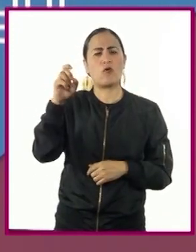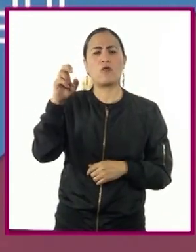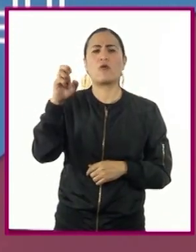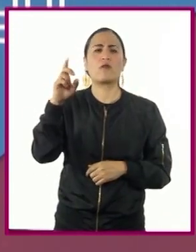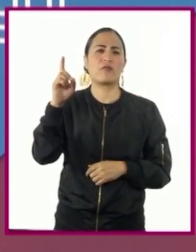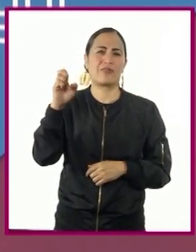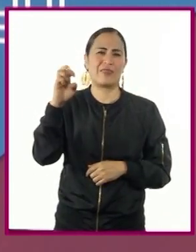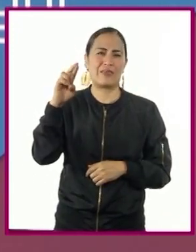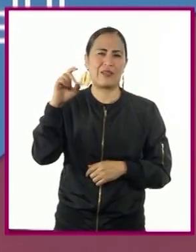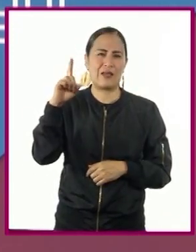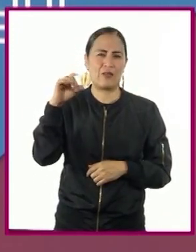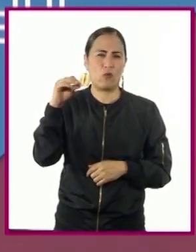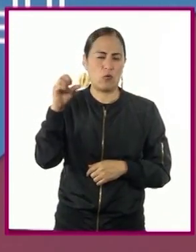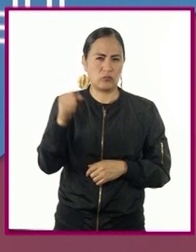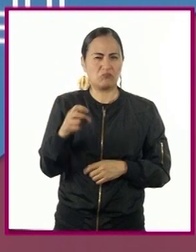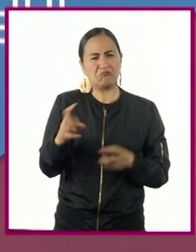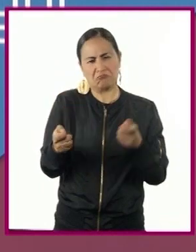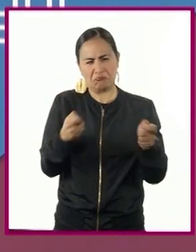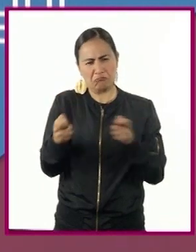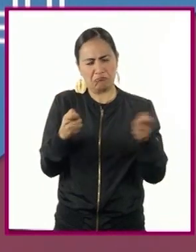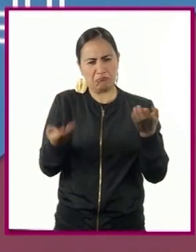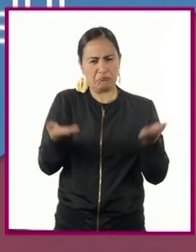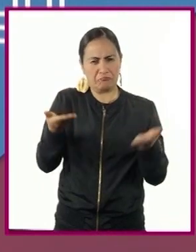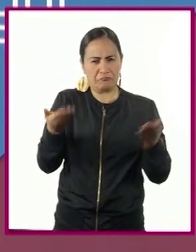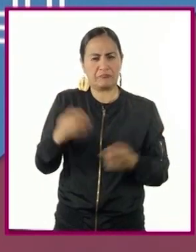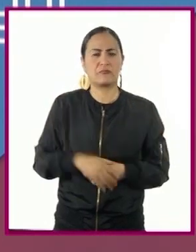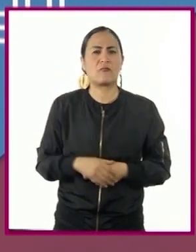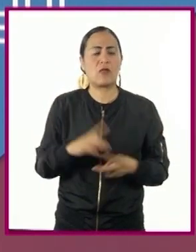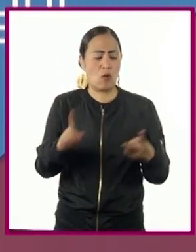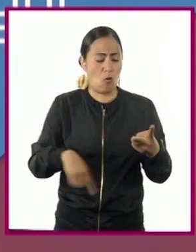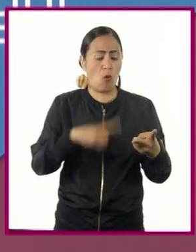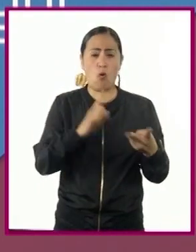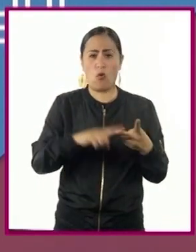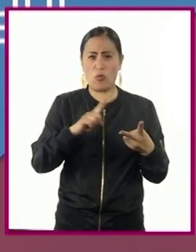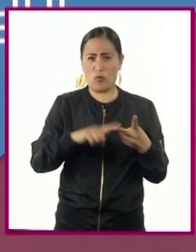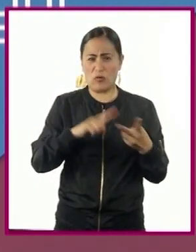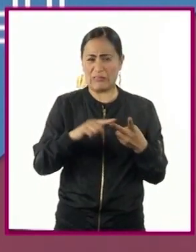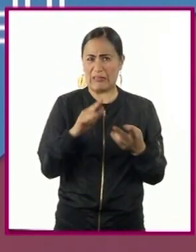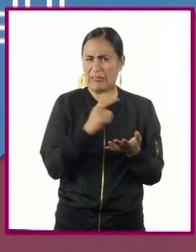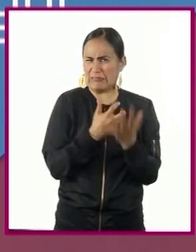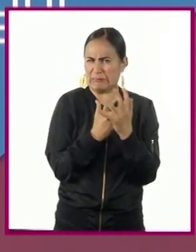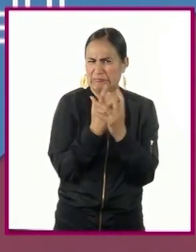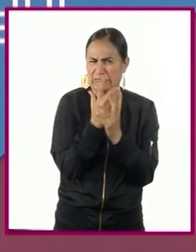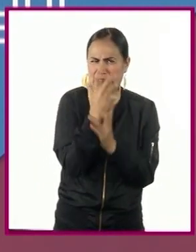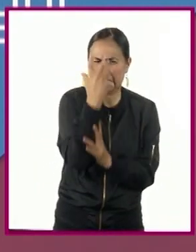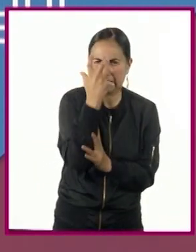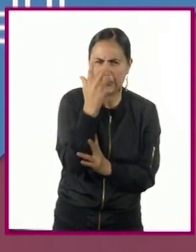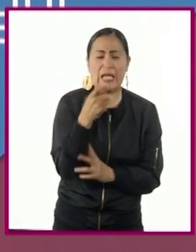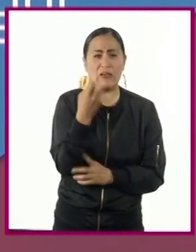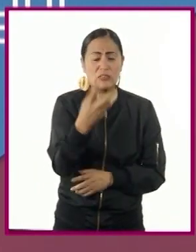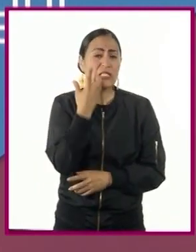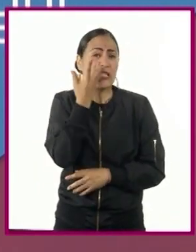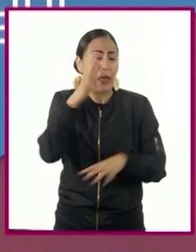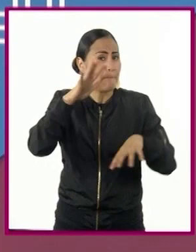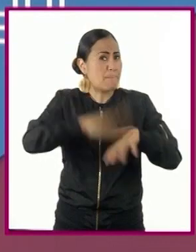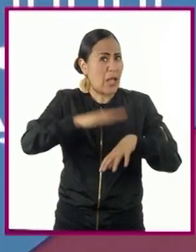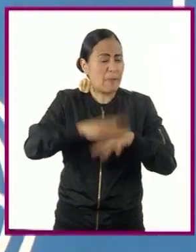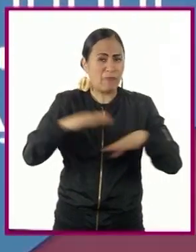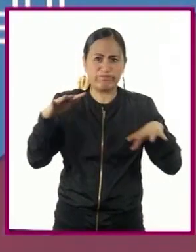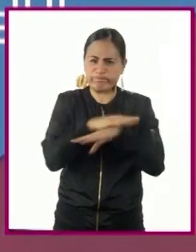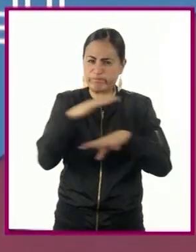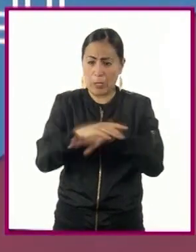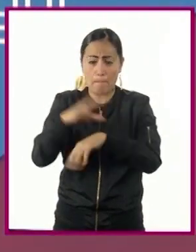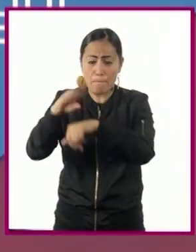oposición, los liberales radicales, a los que se les llamó exaltados o puros, demandaban una transformación rápida y sin